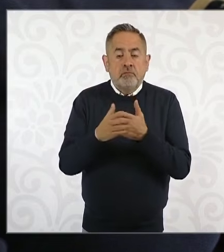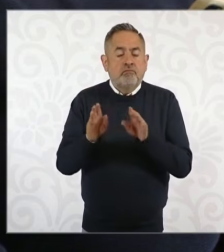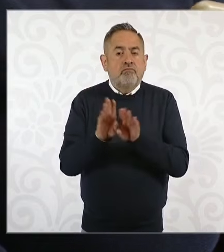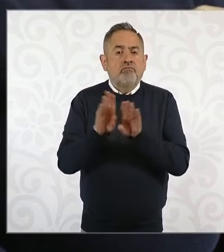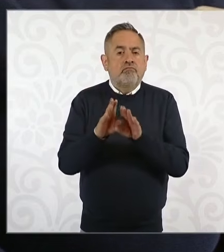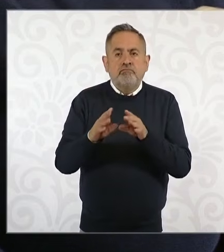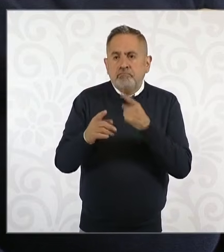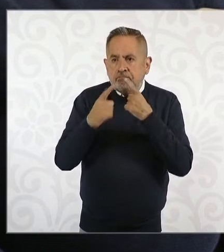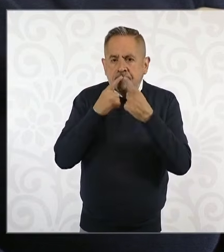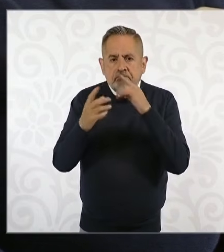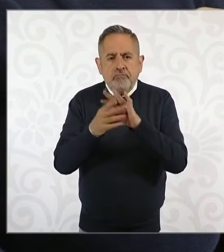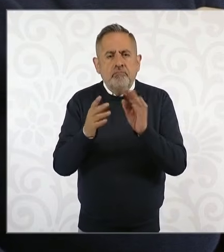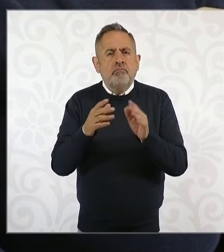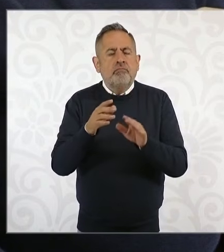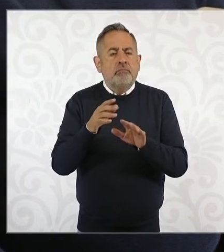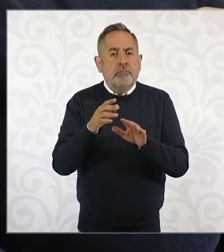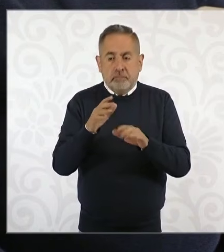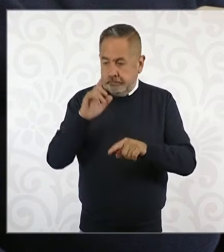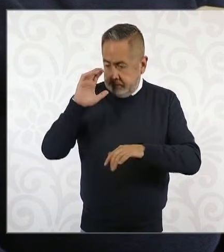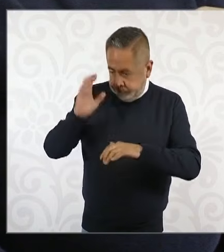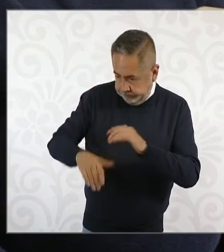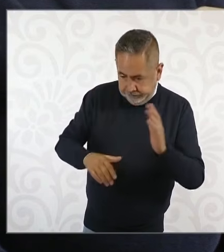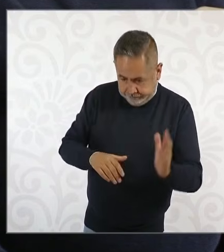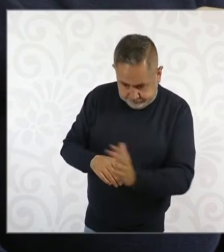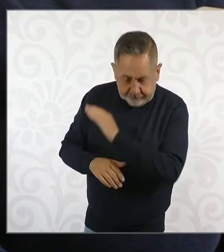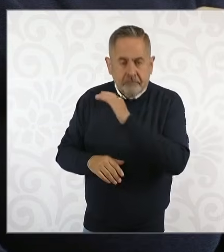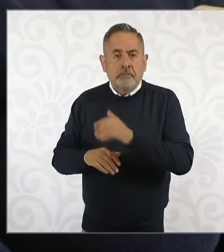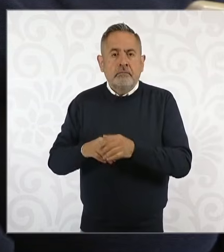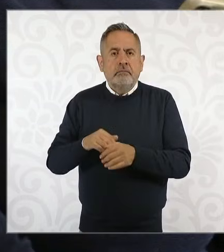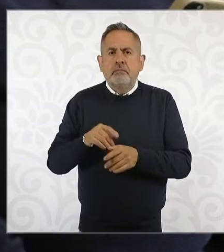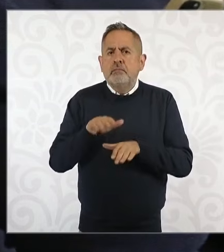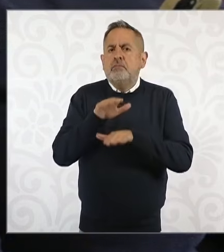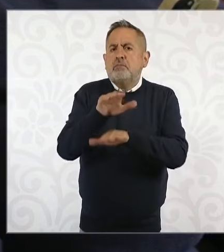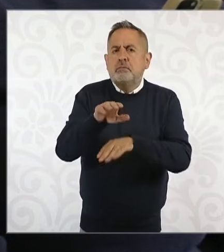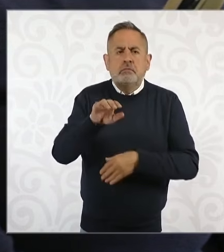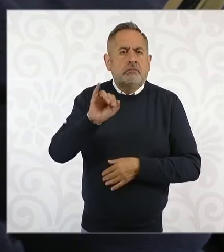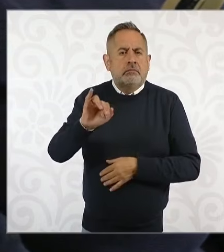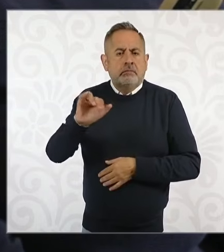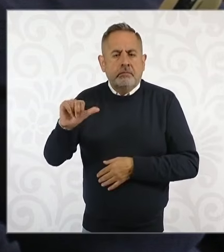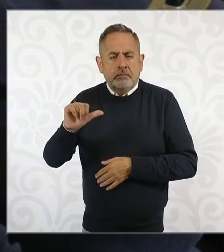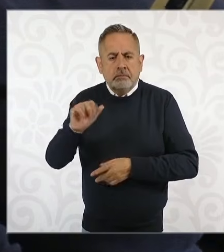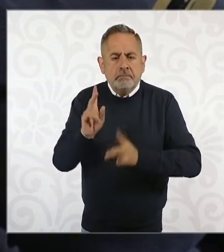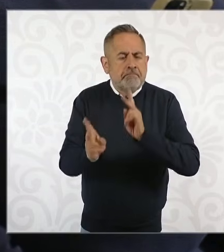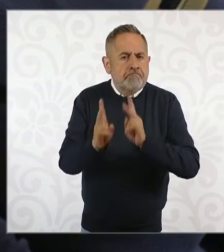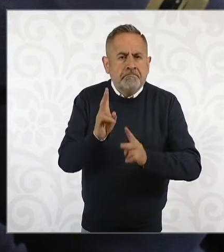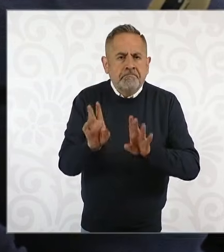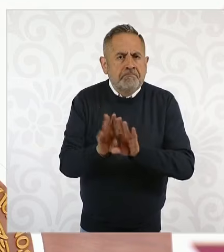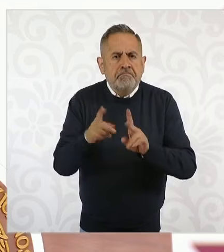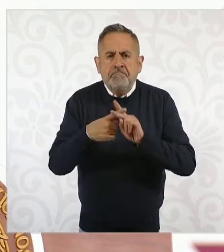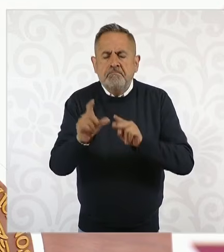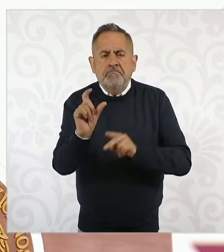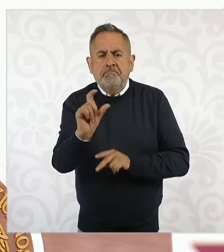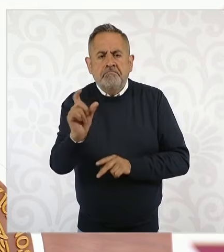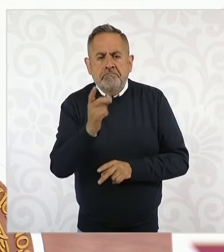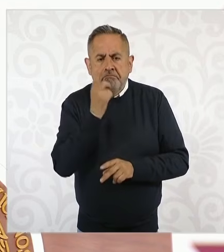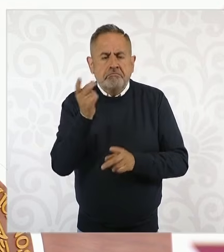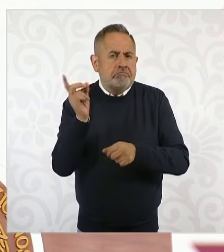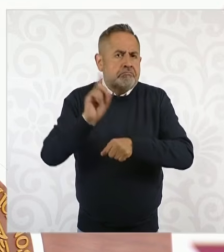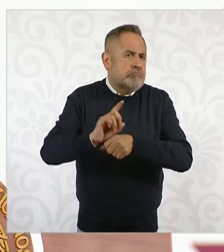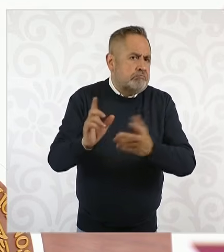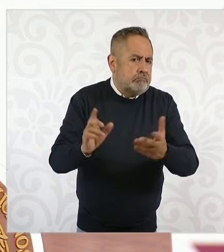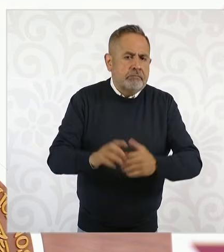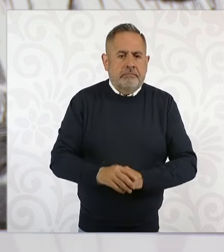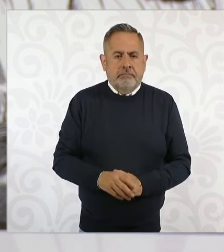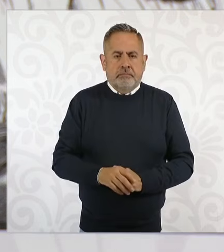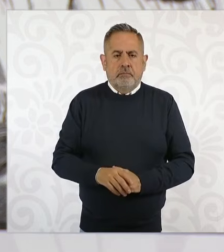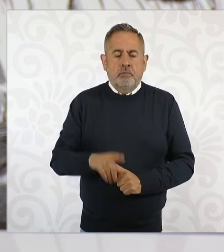abriría este debate de la regulación de la IA, saber si ya tienen este plan y también saber si ya se tiene una fecha para iniciar. Bueno, vamos a